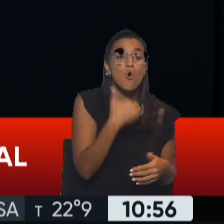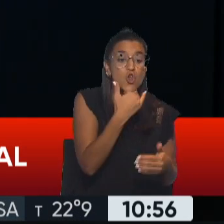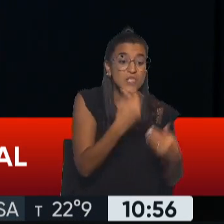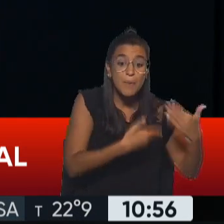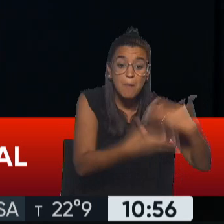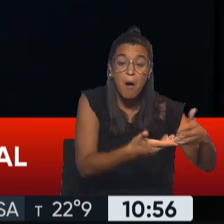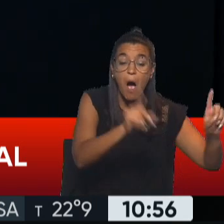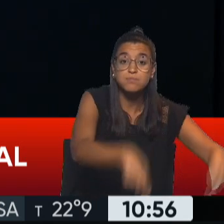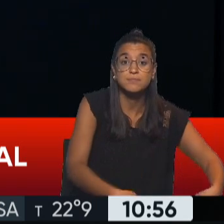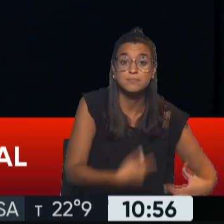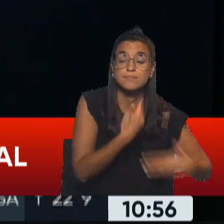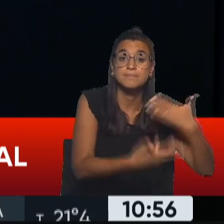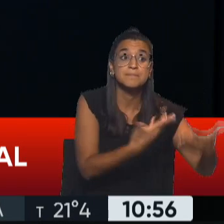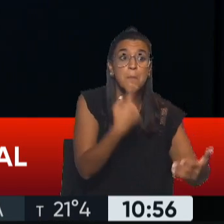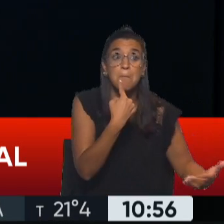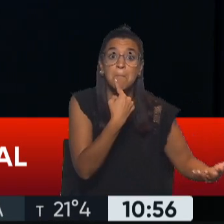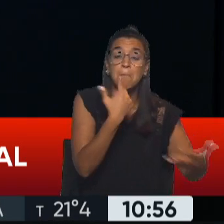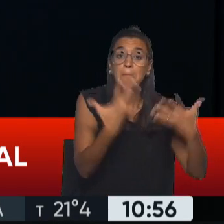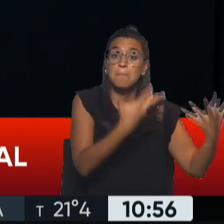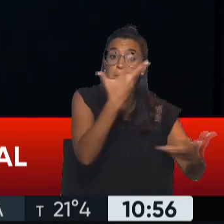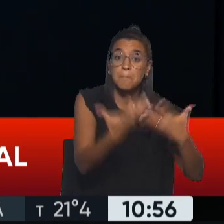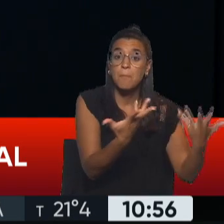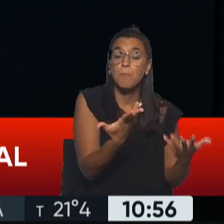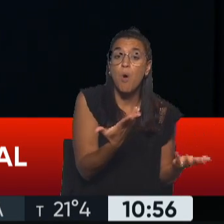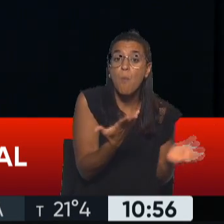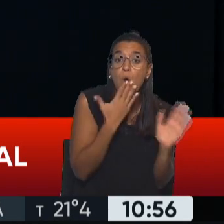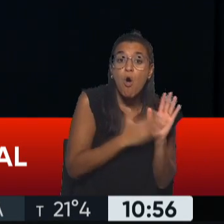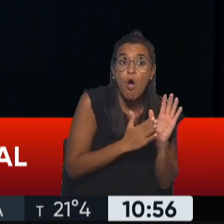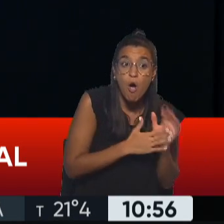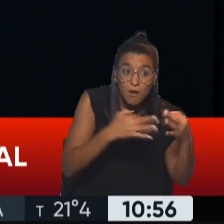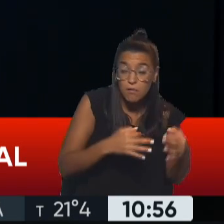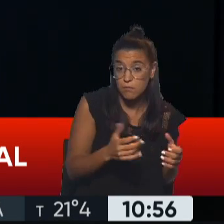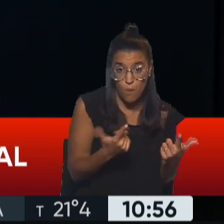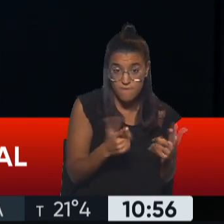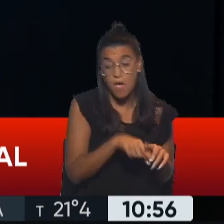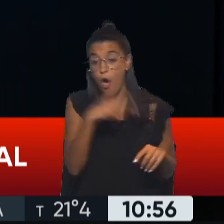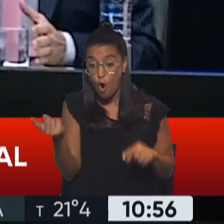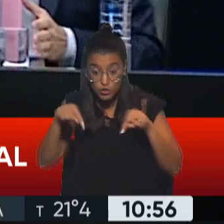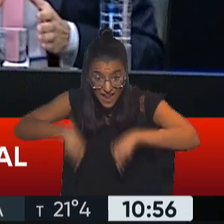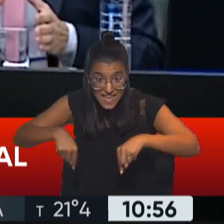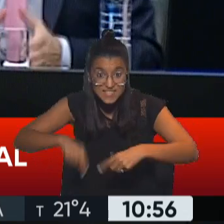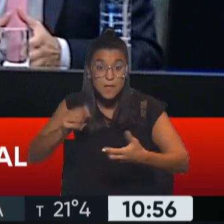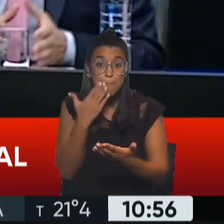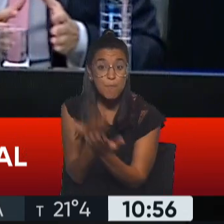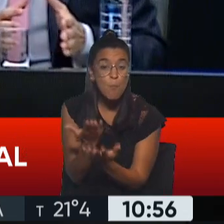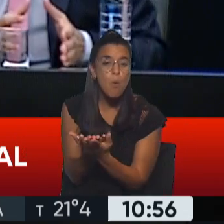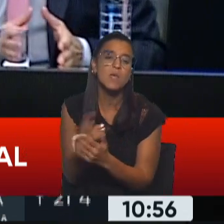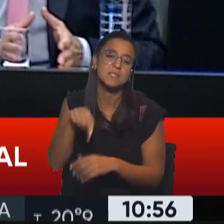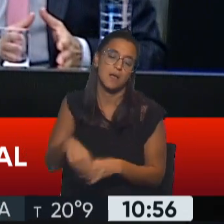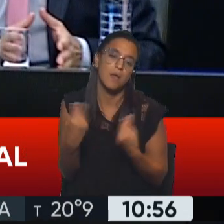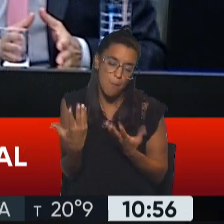desconocido, un salto a la incertidumbre, sin garantías de nada. Esta otra alternativa es una alternativa